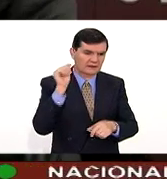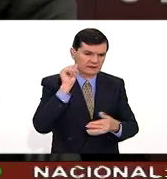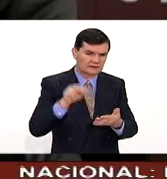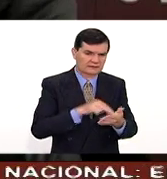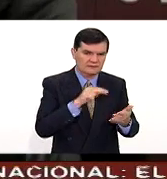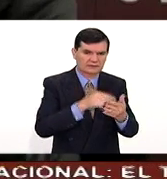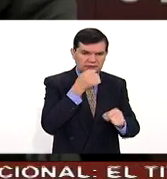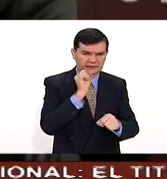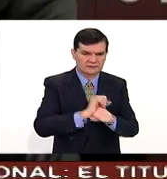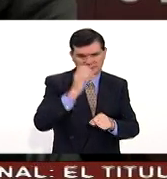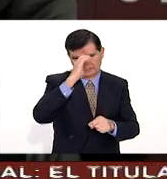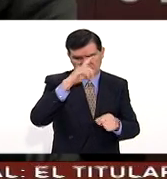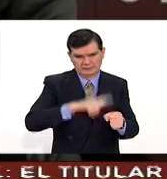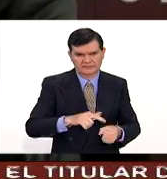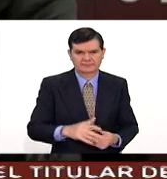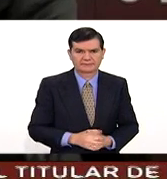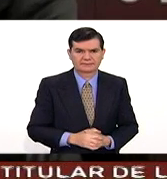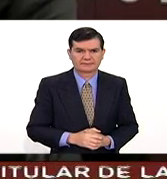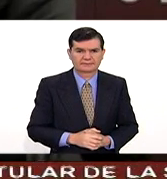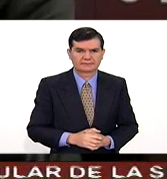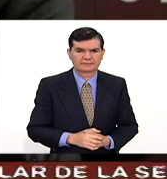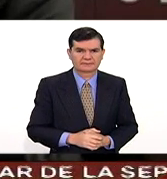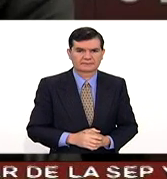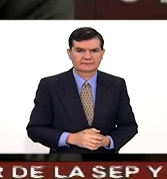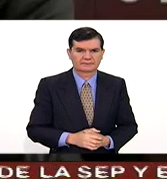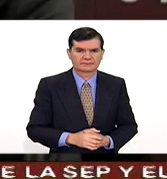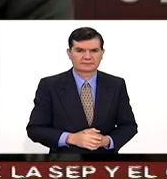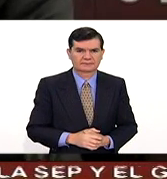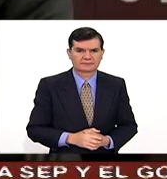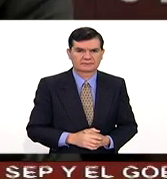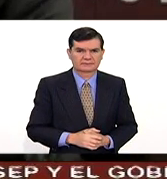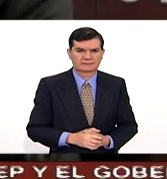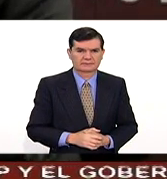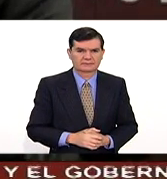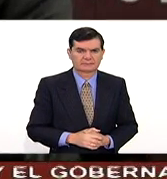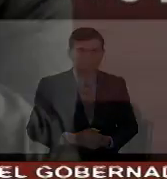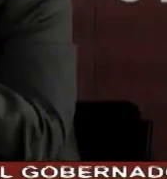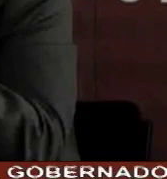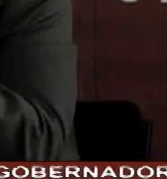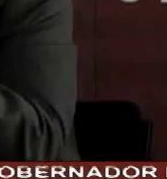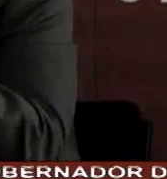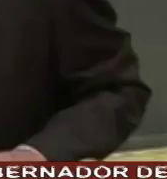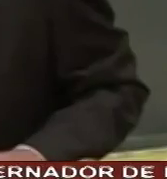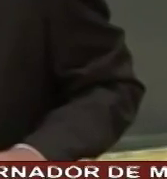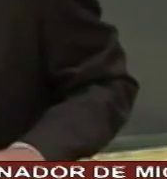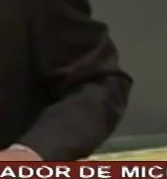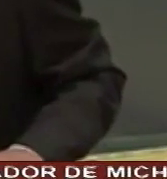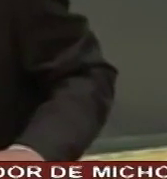la Secretaría de Cultura.